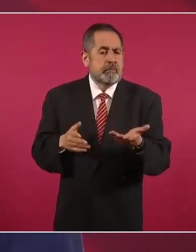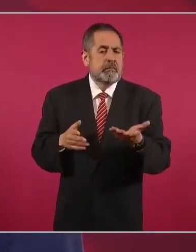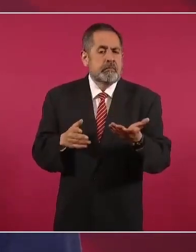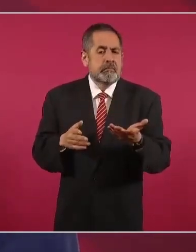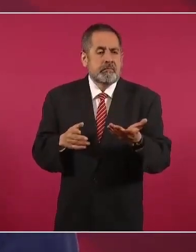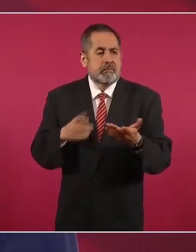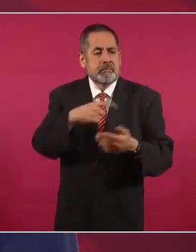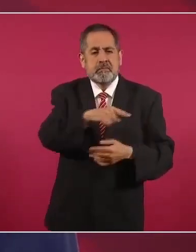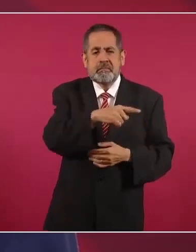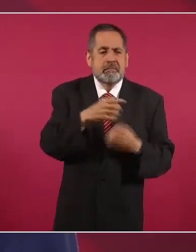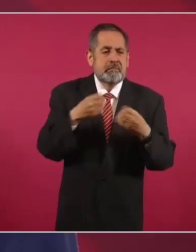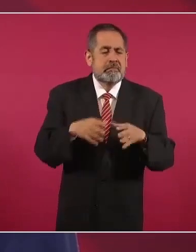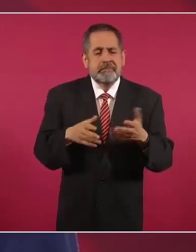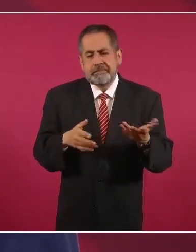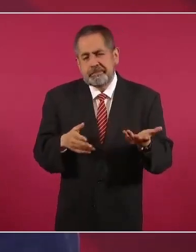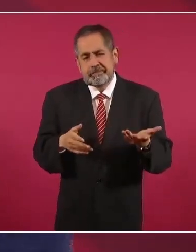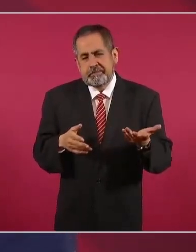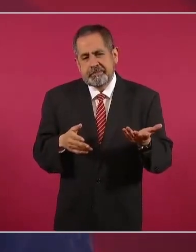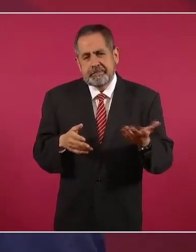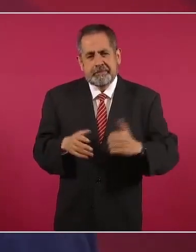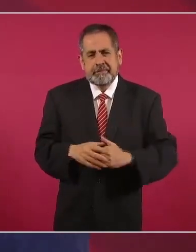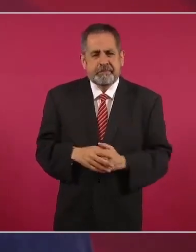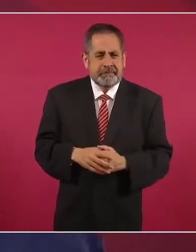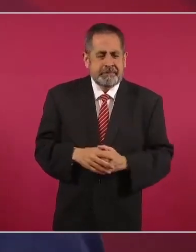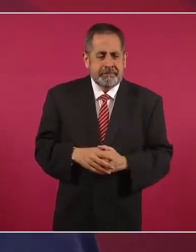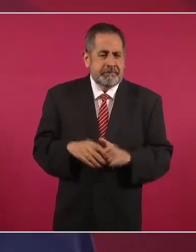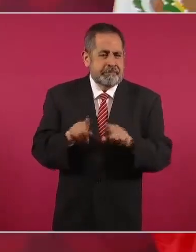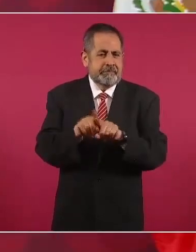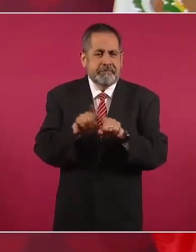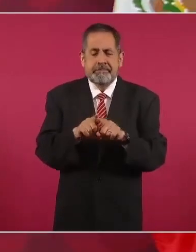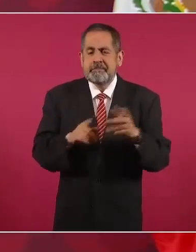intereses creados y también